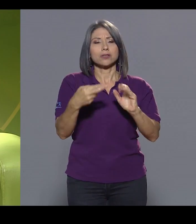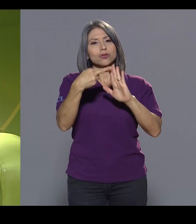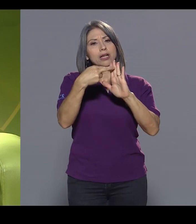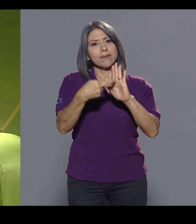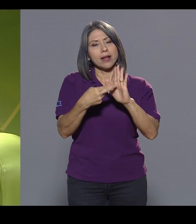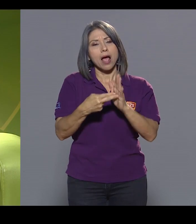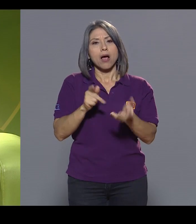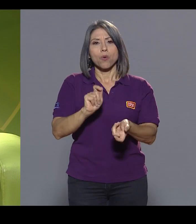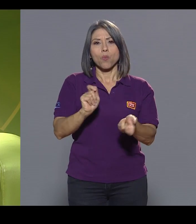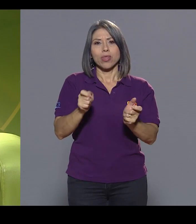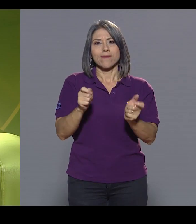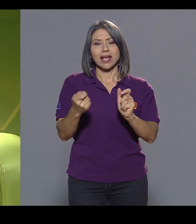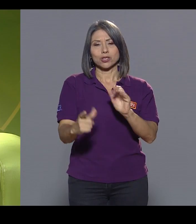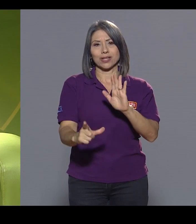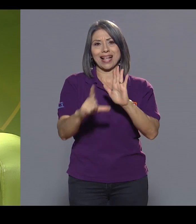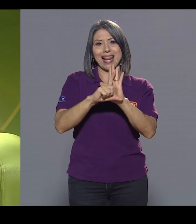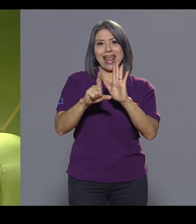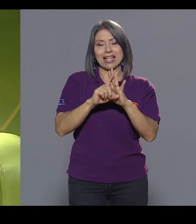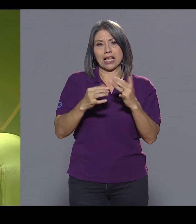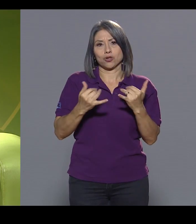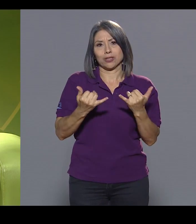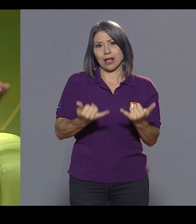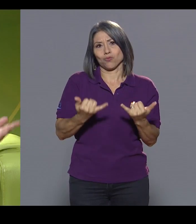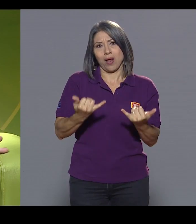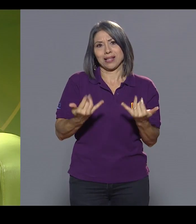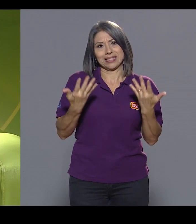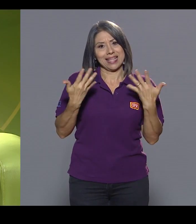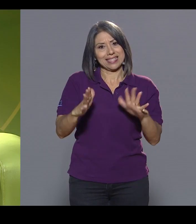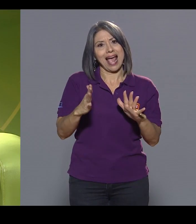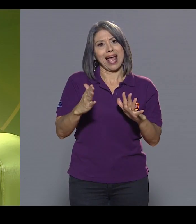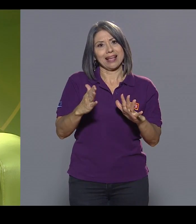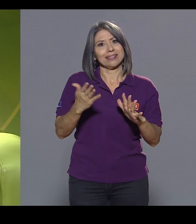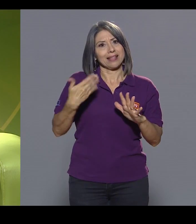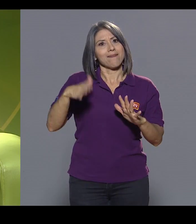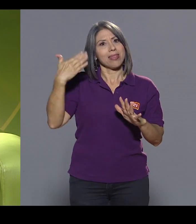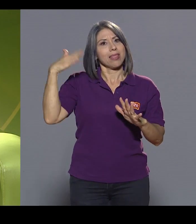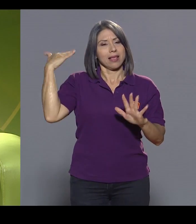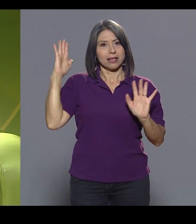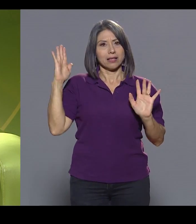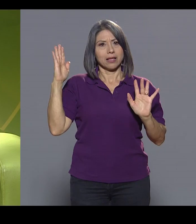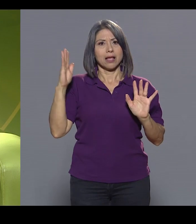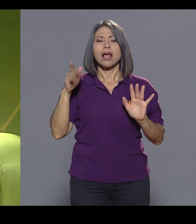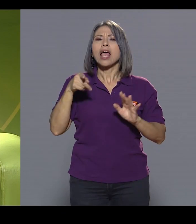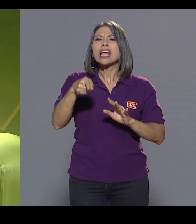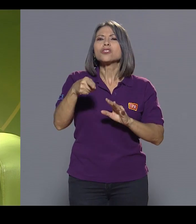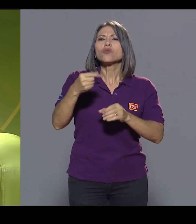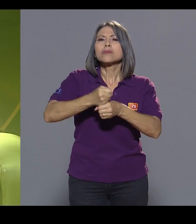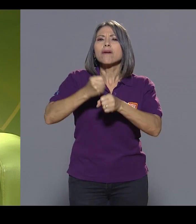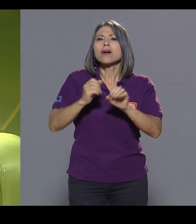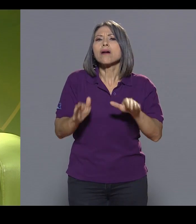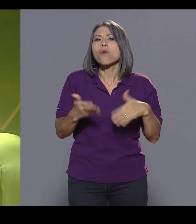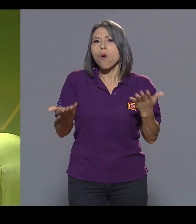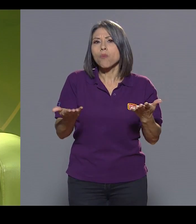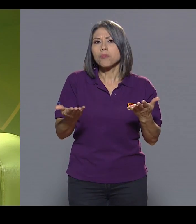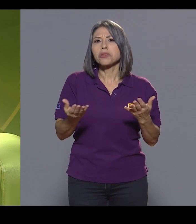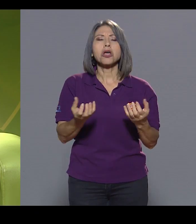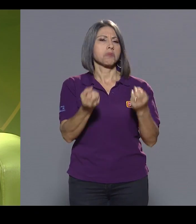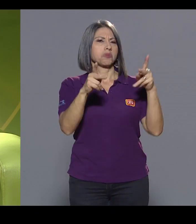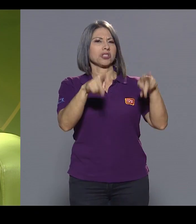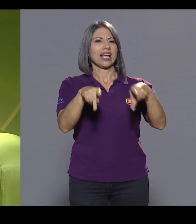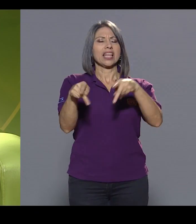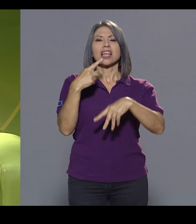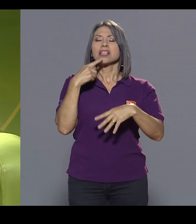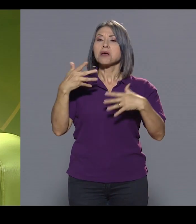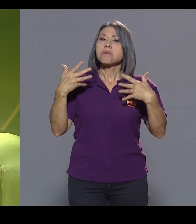reglamentos, modificaciones a legislaciones actuales que la antecedían, ¿verdad? ¿Cómo se trabaja también eso? Porque mucha gente dice,